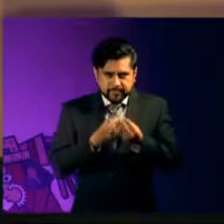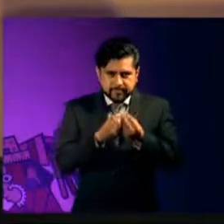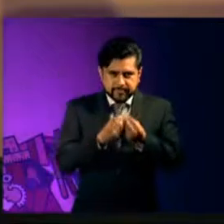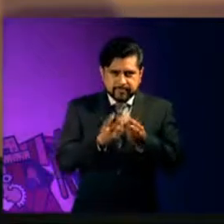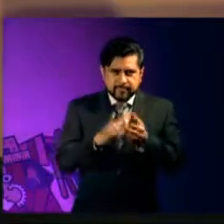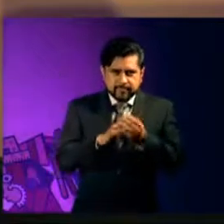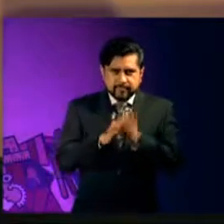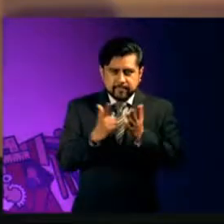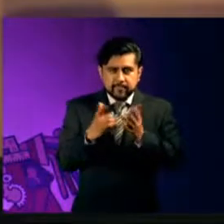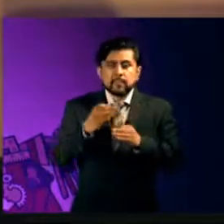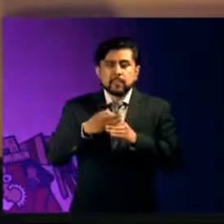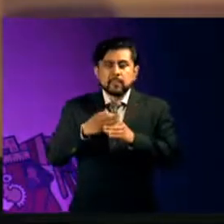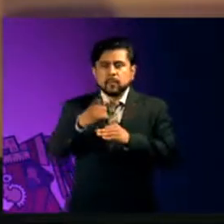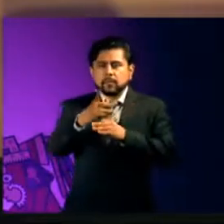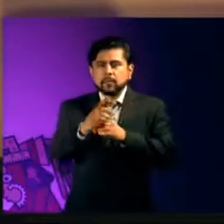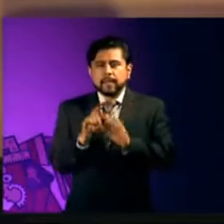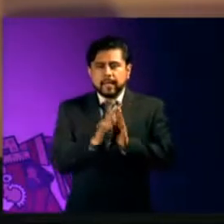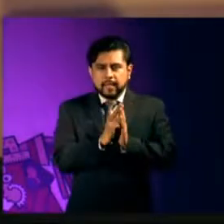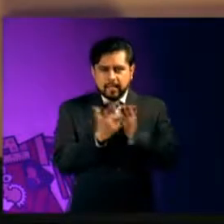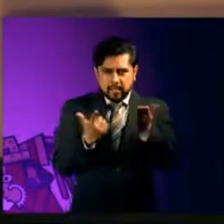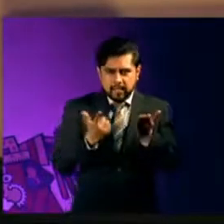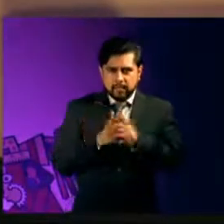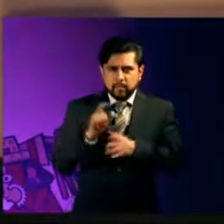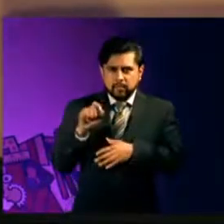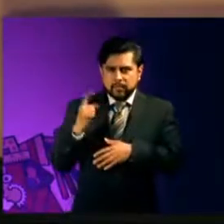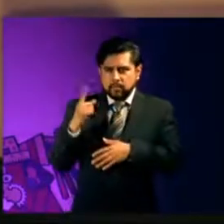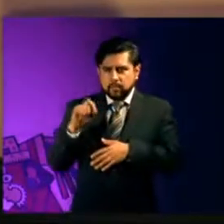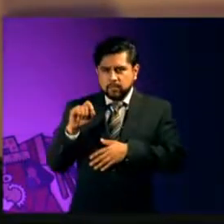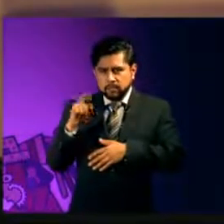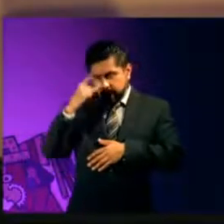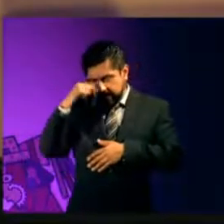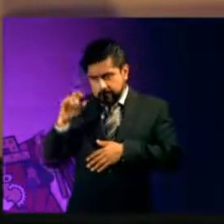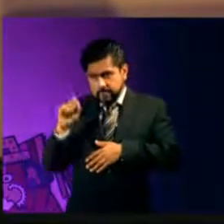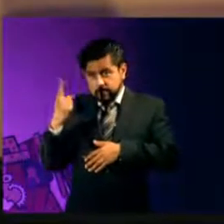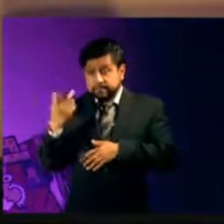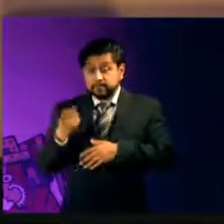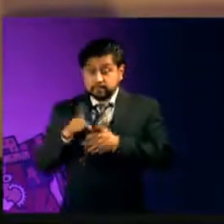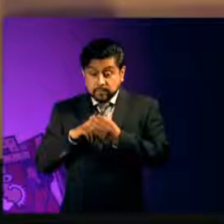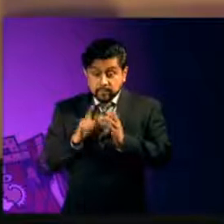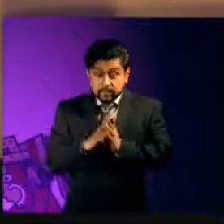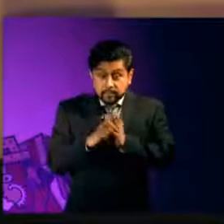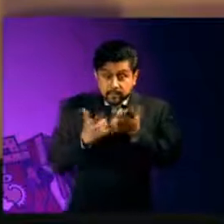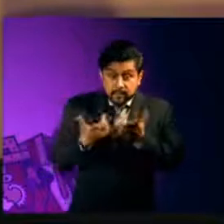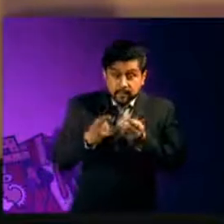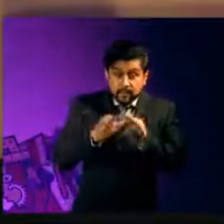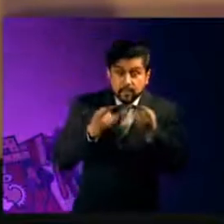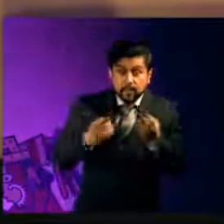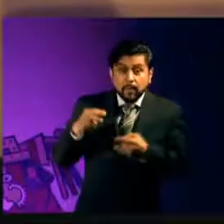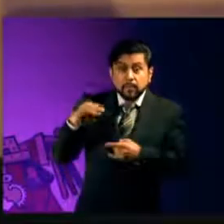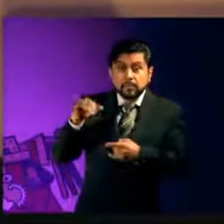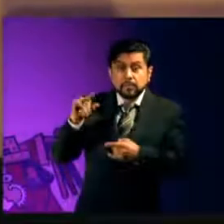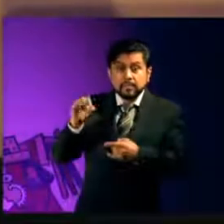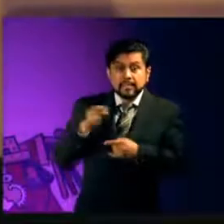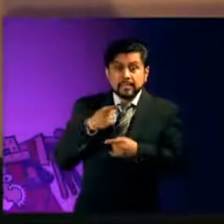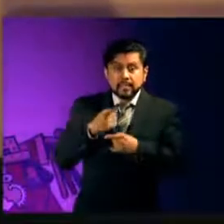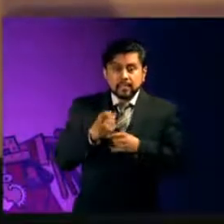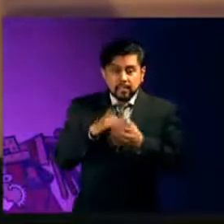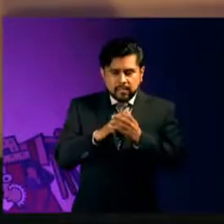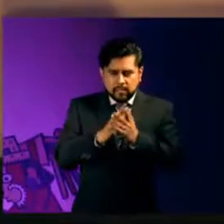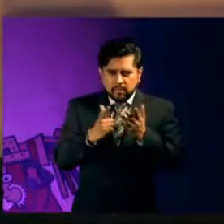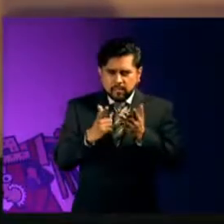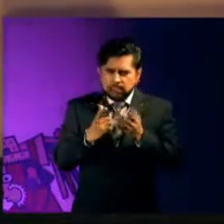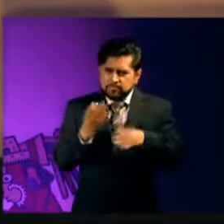21 de 21 el fondo de cultura vean apocalipstick de monsiváis tienes un libro que abarca todos los géneros